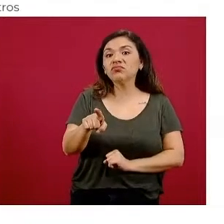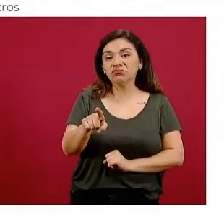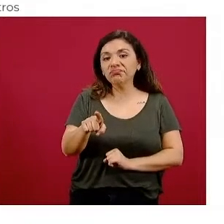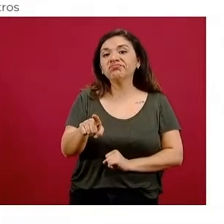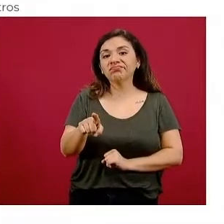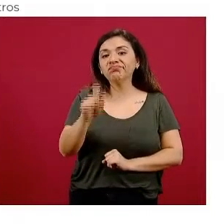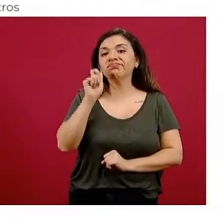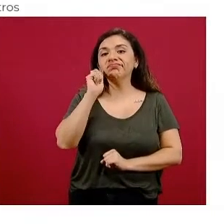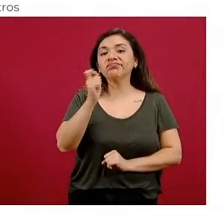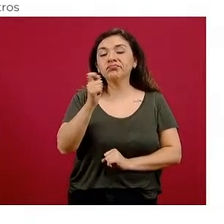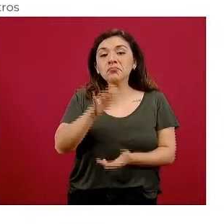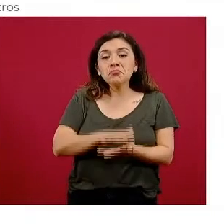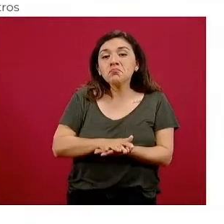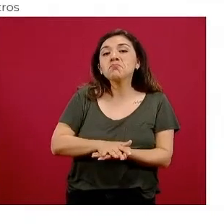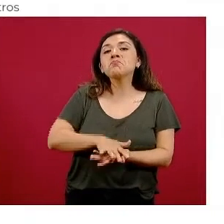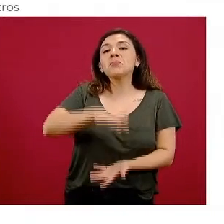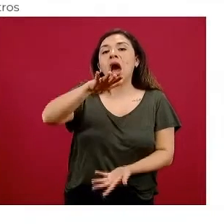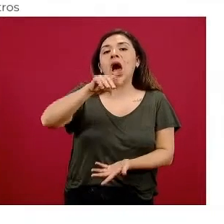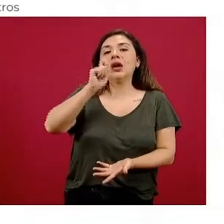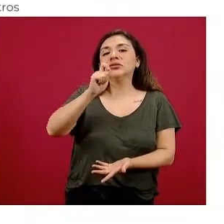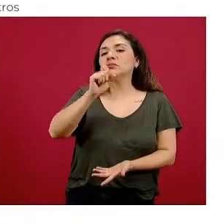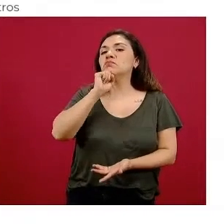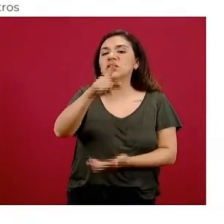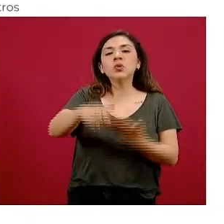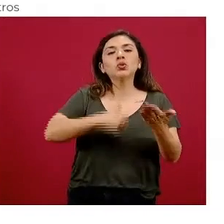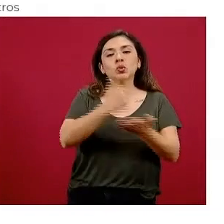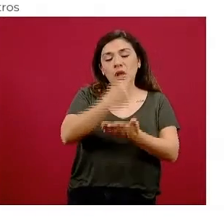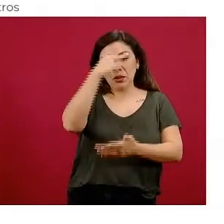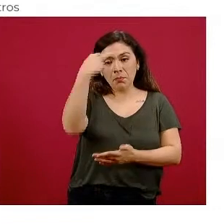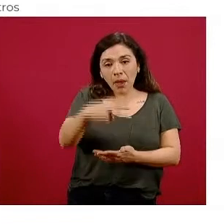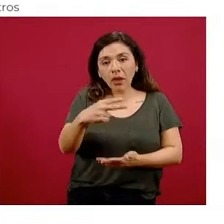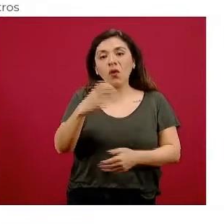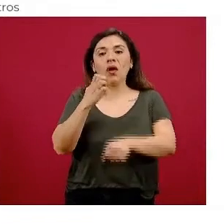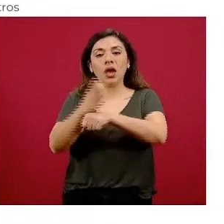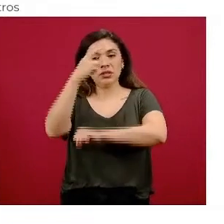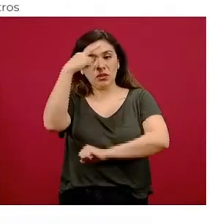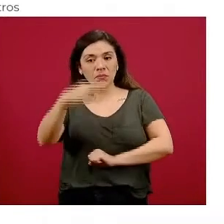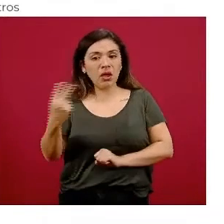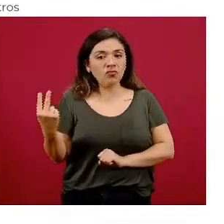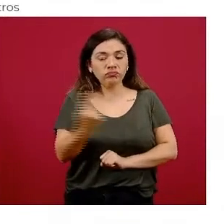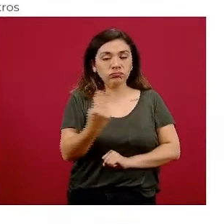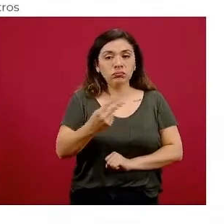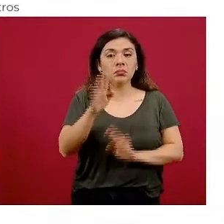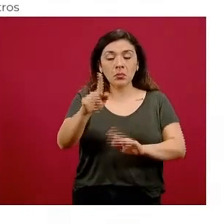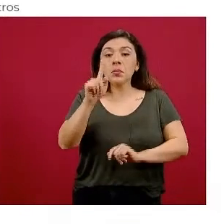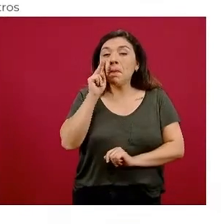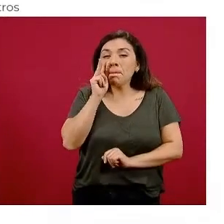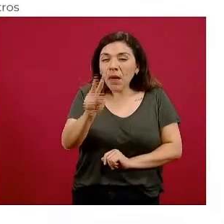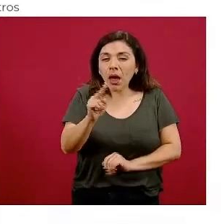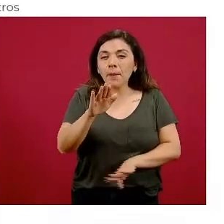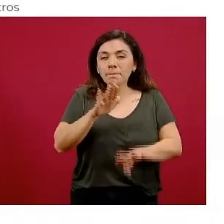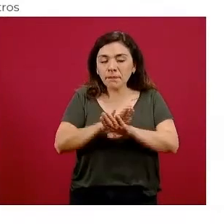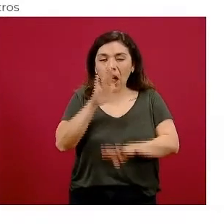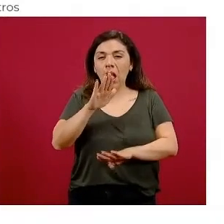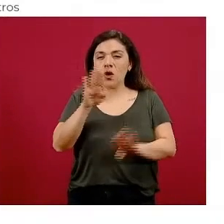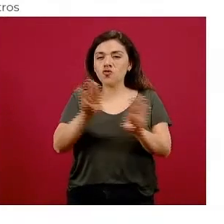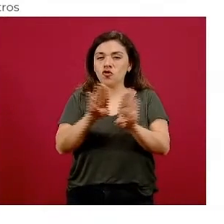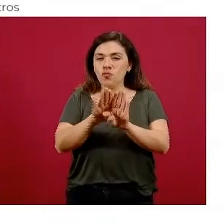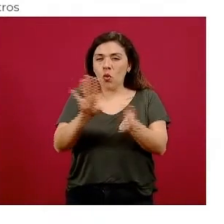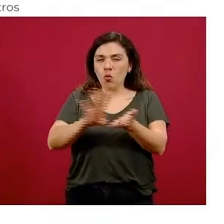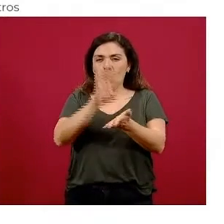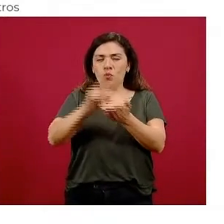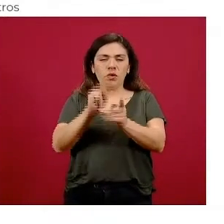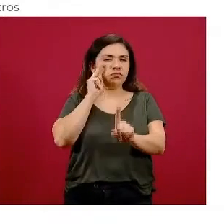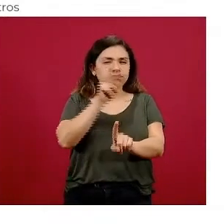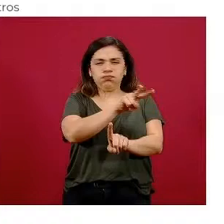determinado que la mayoría lógicamente están en las mismas entidades federativas, pero cuando vemos lógicamente una panorámica